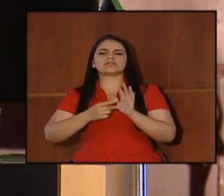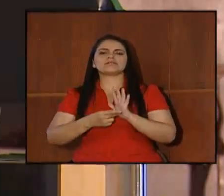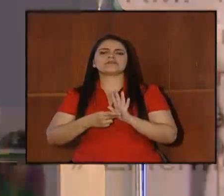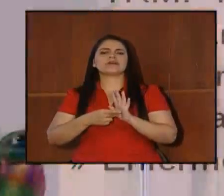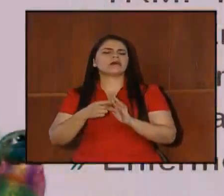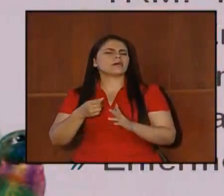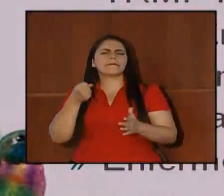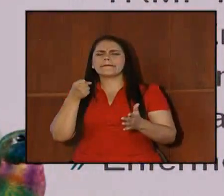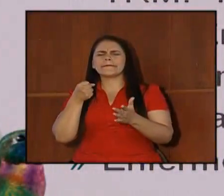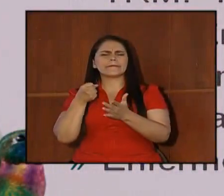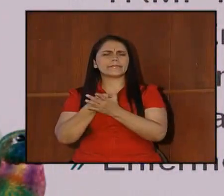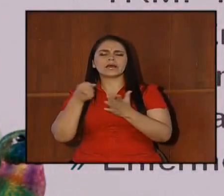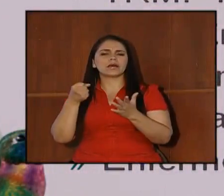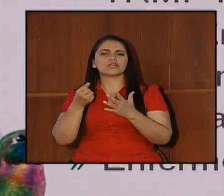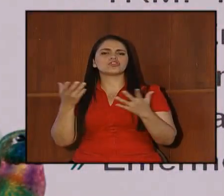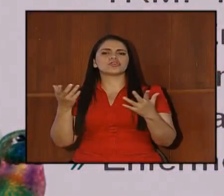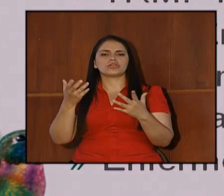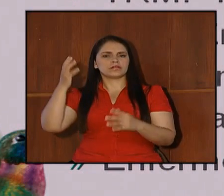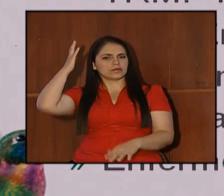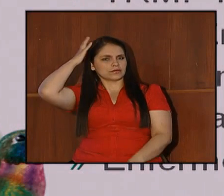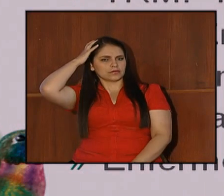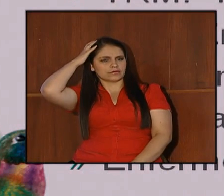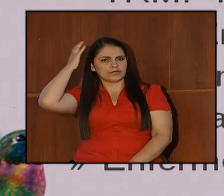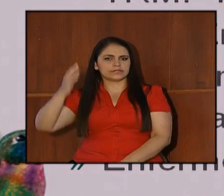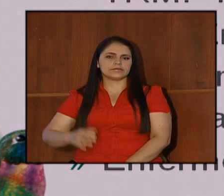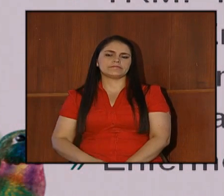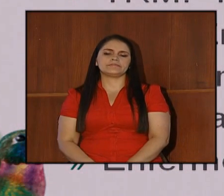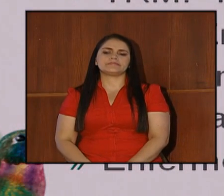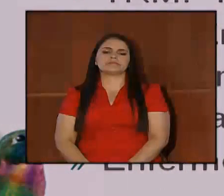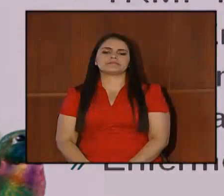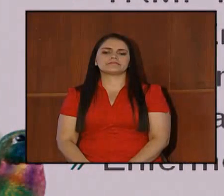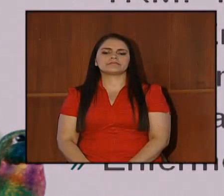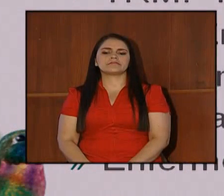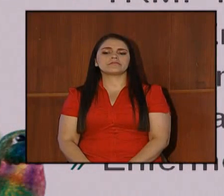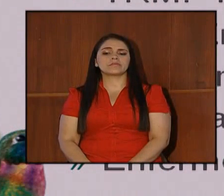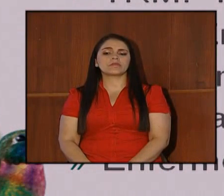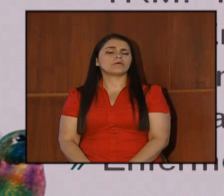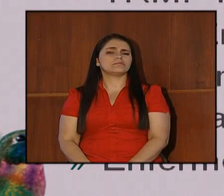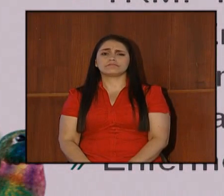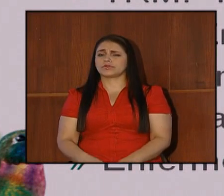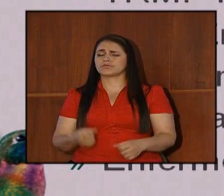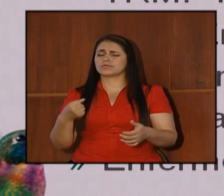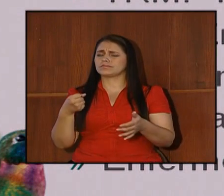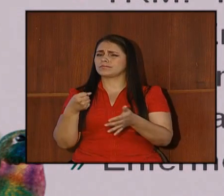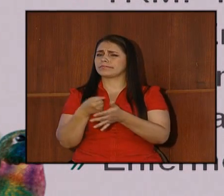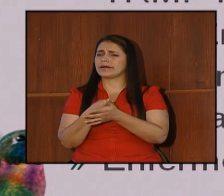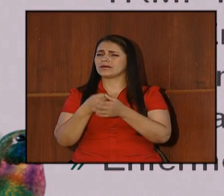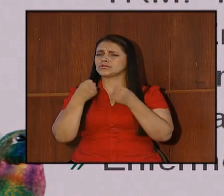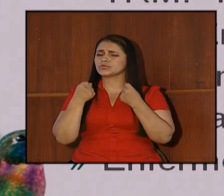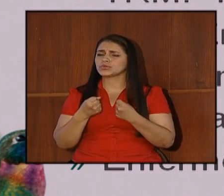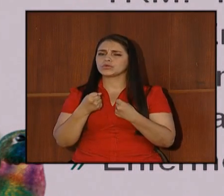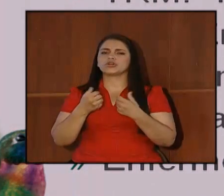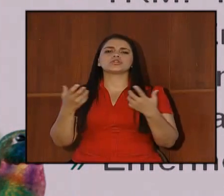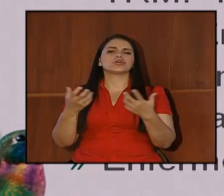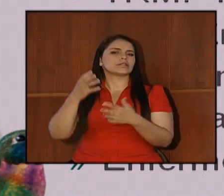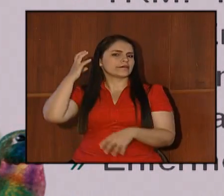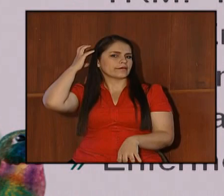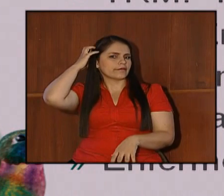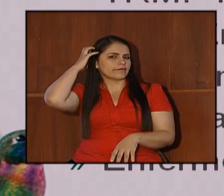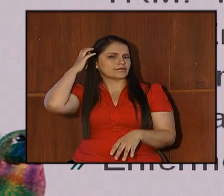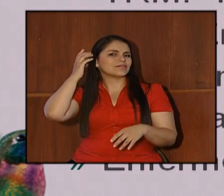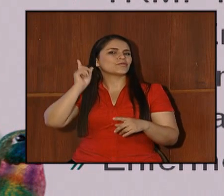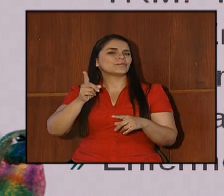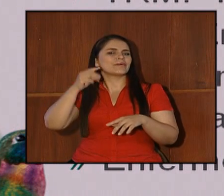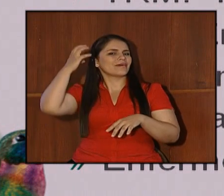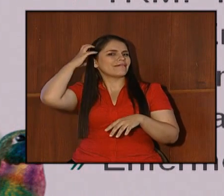golpe muy fuerte en la cabeza. Un golpe muy fuerte en la cabeza, que sabemos que en la cabeza es la que manda